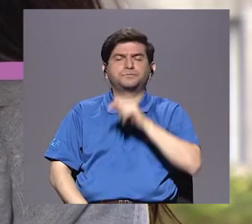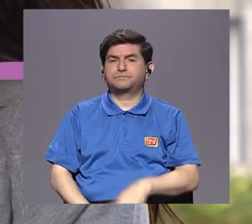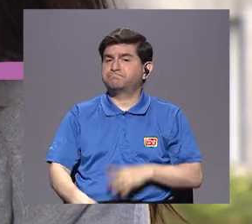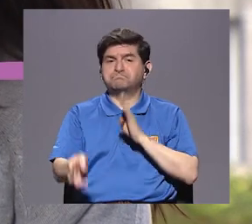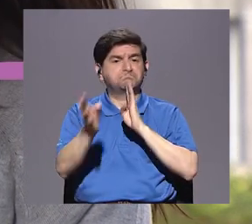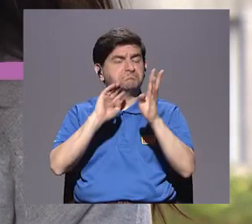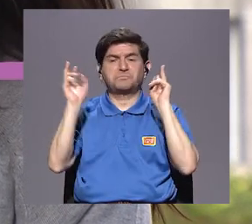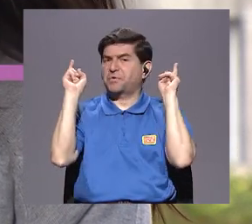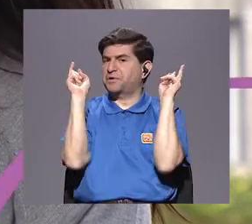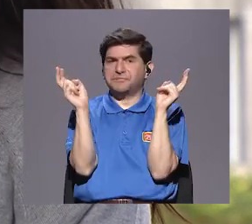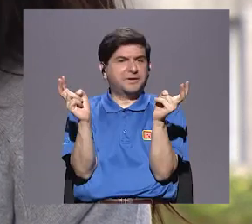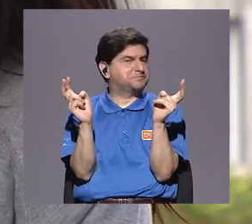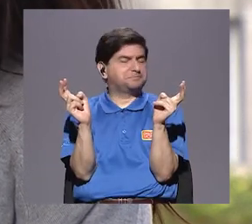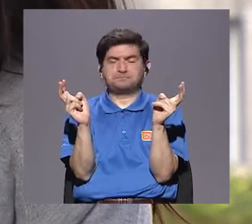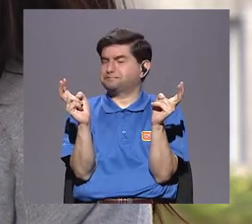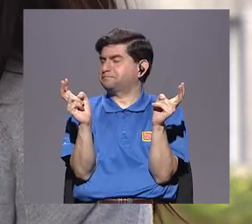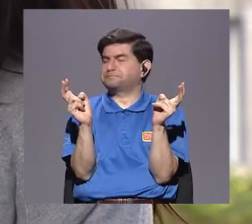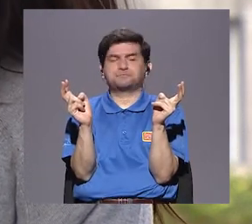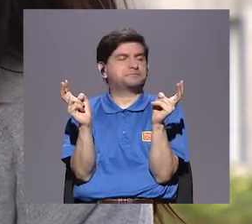no hablamos del tema.